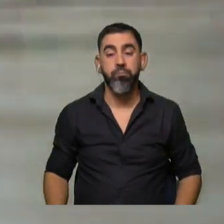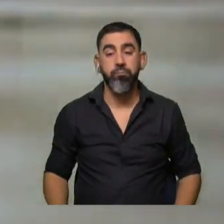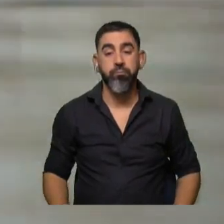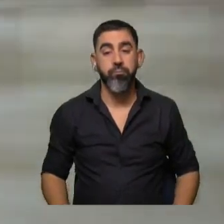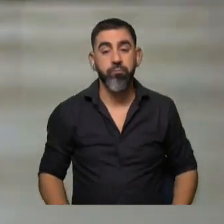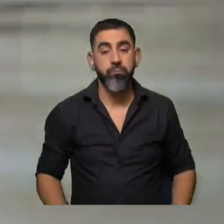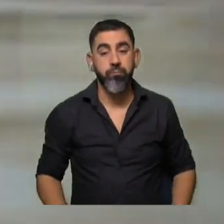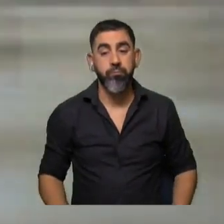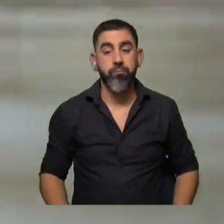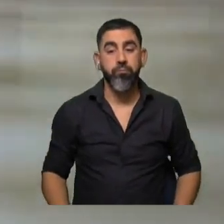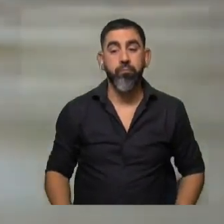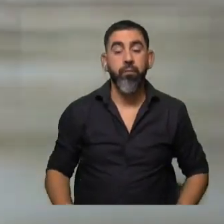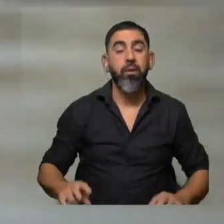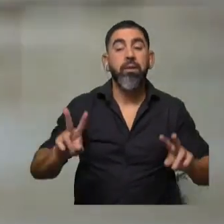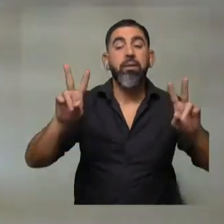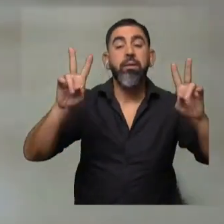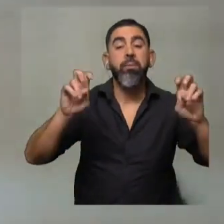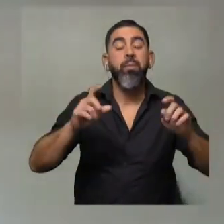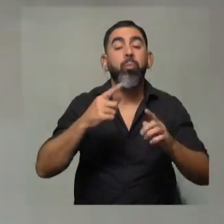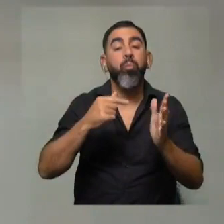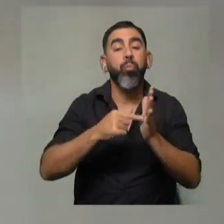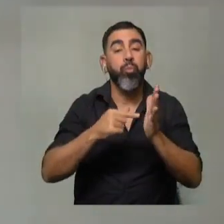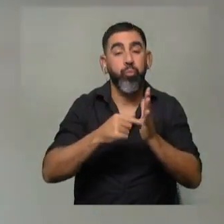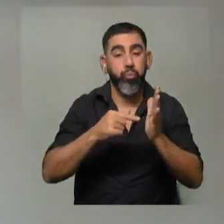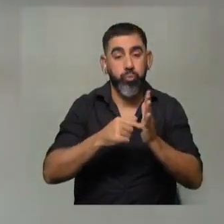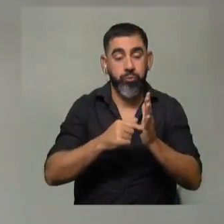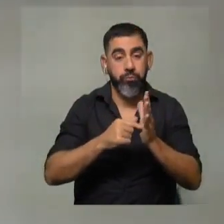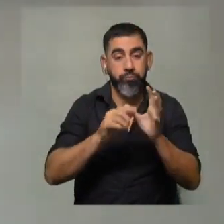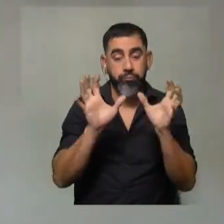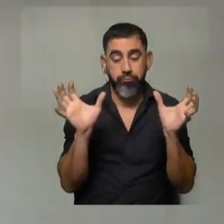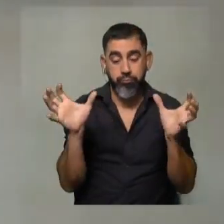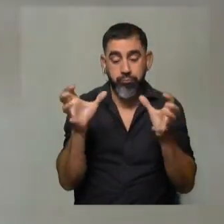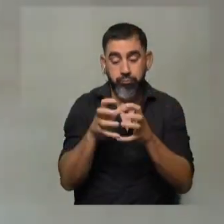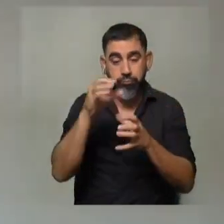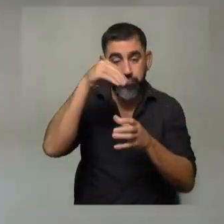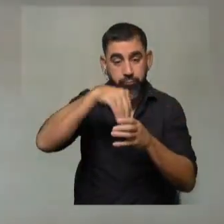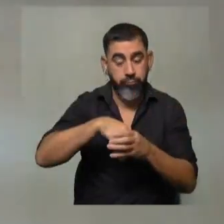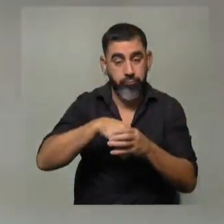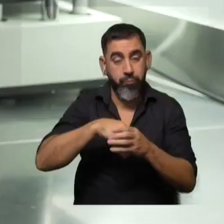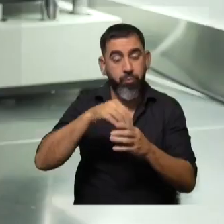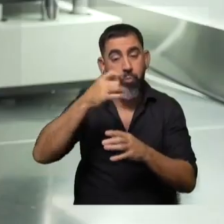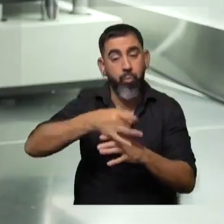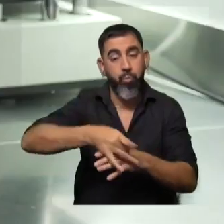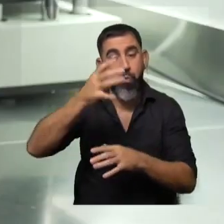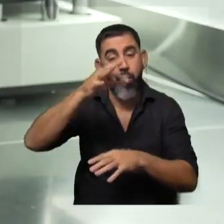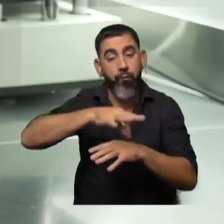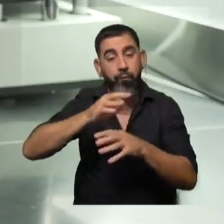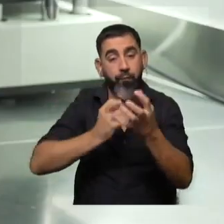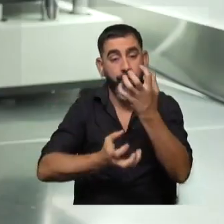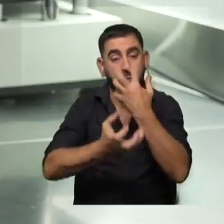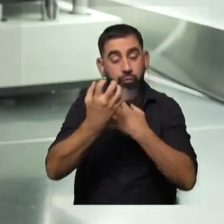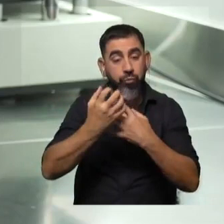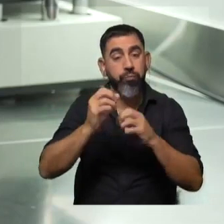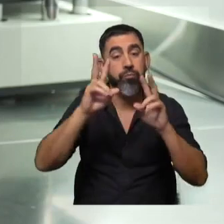Este tema en particular, nosotros lo englobamos desde el punto de vista de la profesión veterinaria dentro del